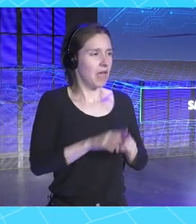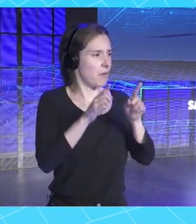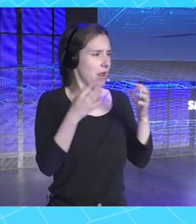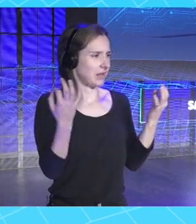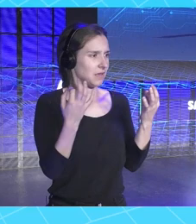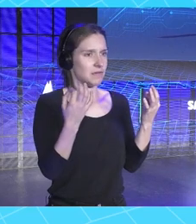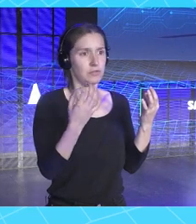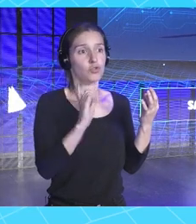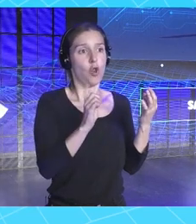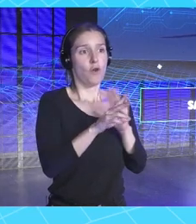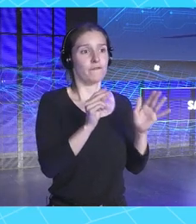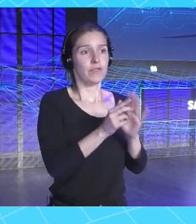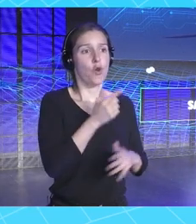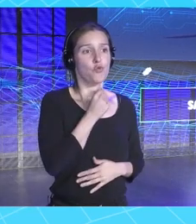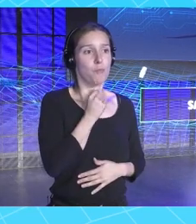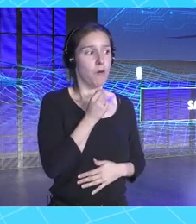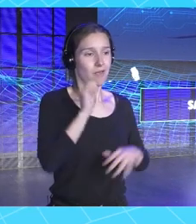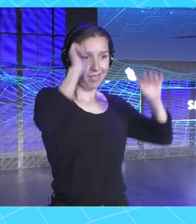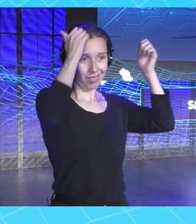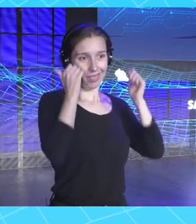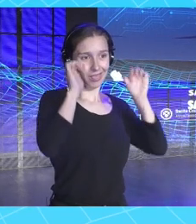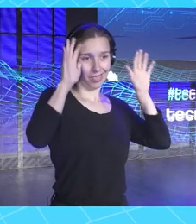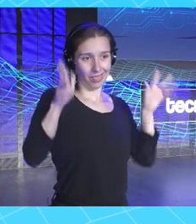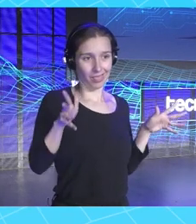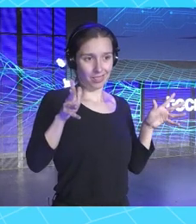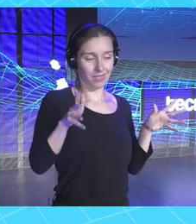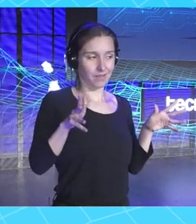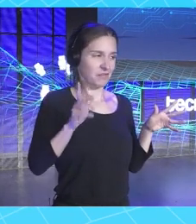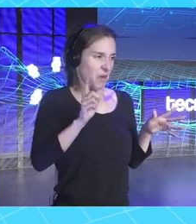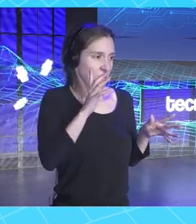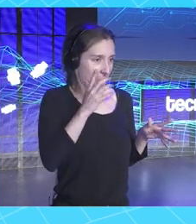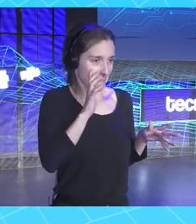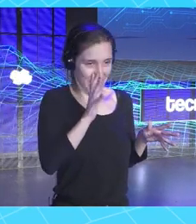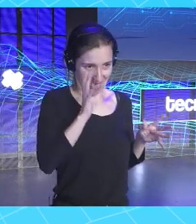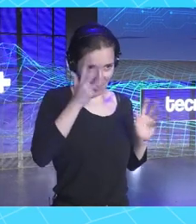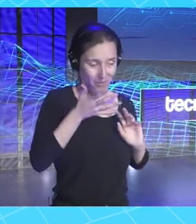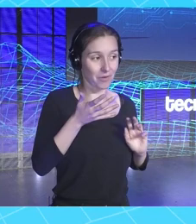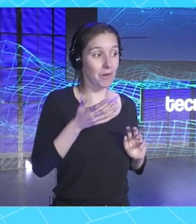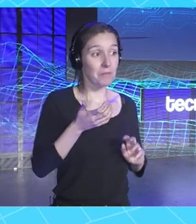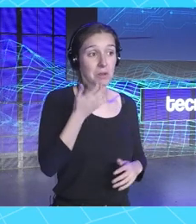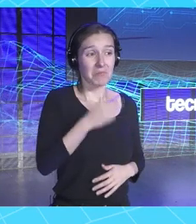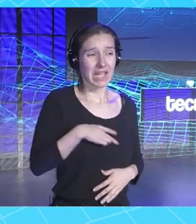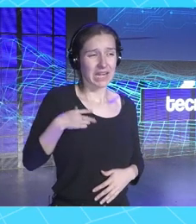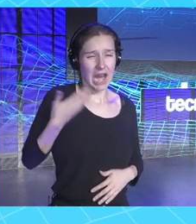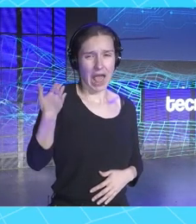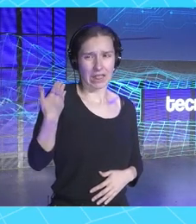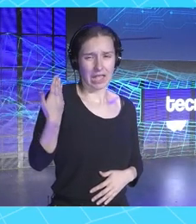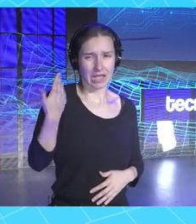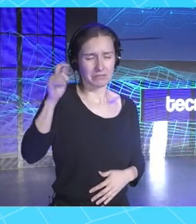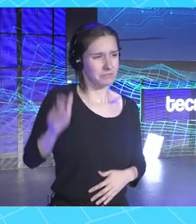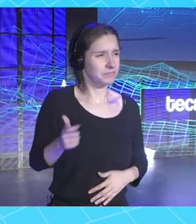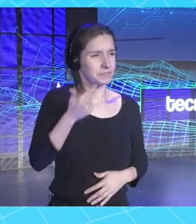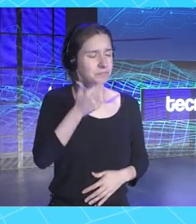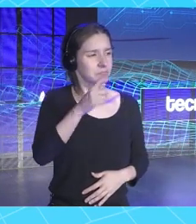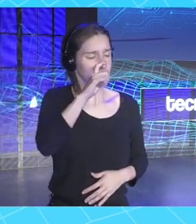por qué ser vídeos de humor y poneros una peluca por ahí porque Vais a parecer locos en general lo que queráis lo que ha dicho alguien no me acuerdo que lo he dicho antes